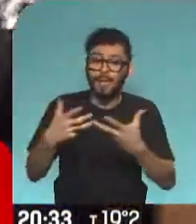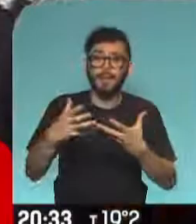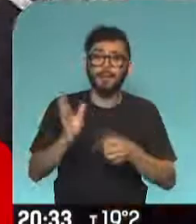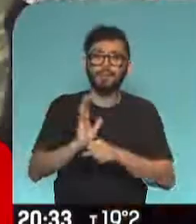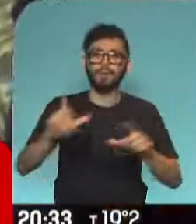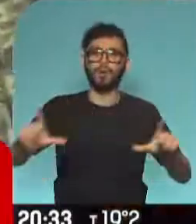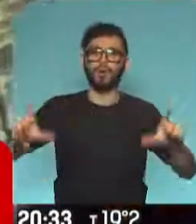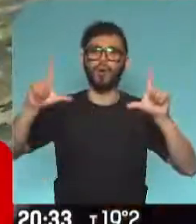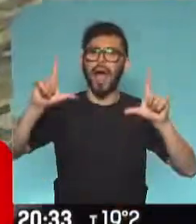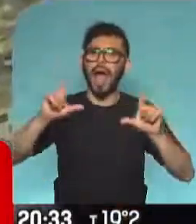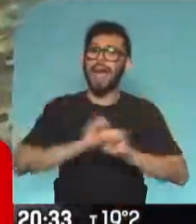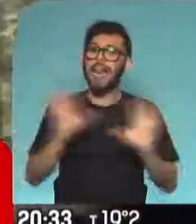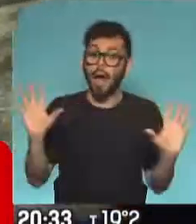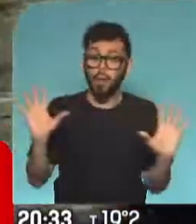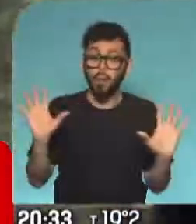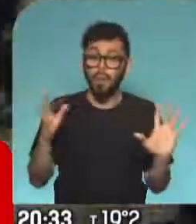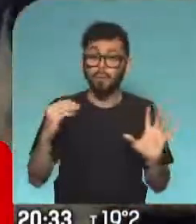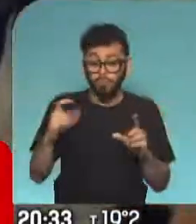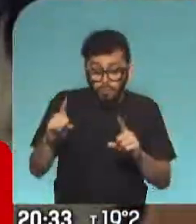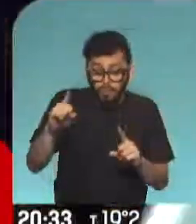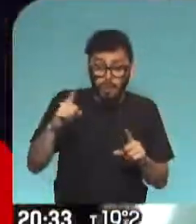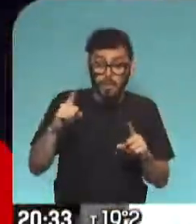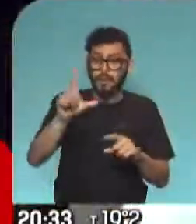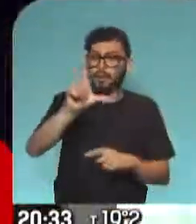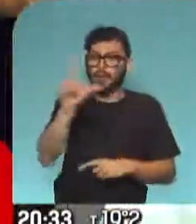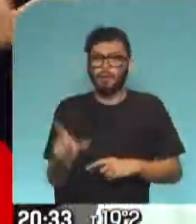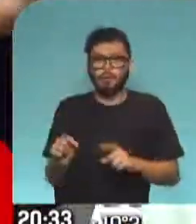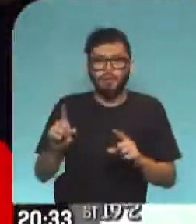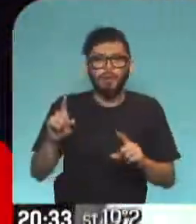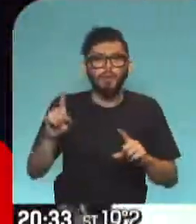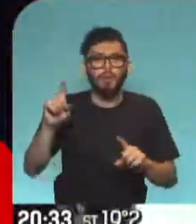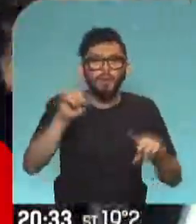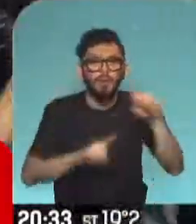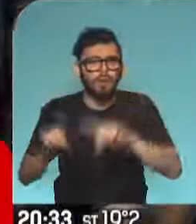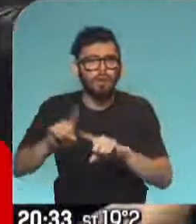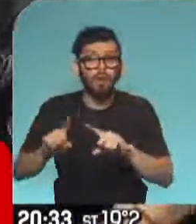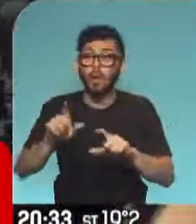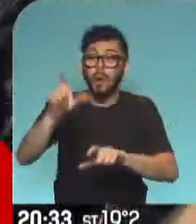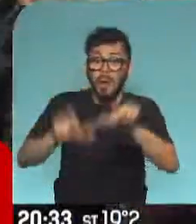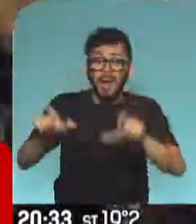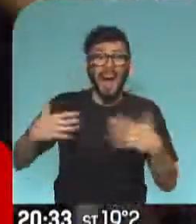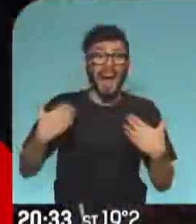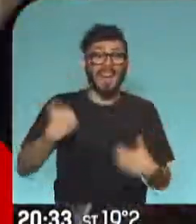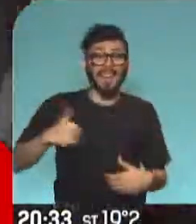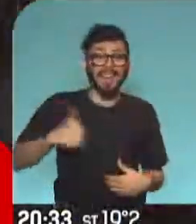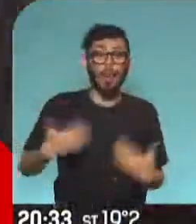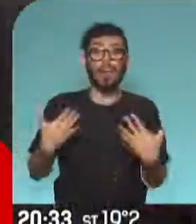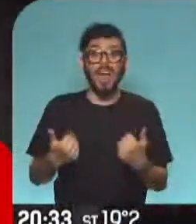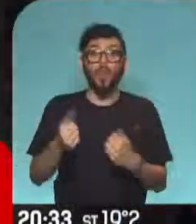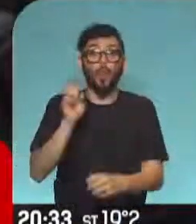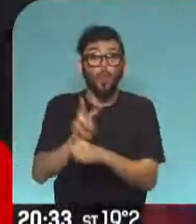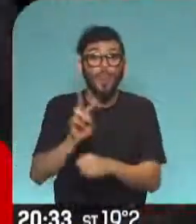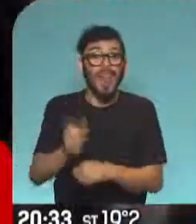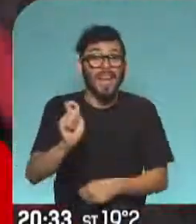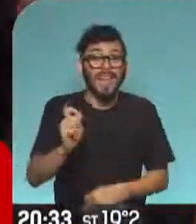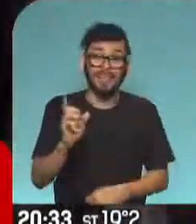conduce los destinos de la patria y fundamentalmente se ocupa de proteger la salud de las argentinas y de los argentinos y que es el